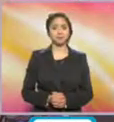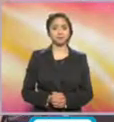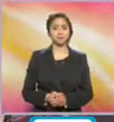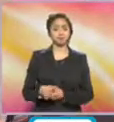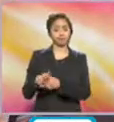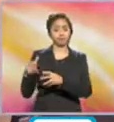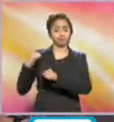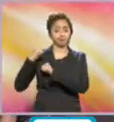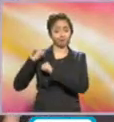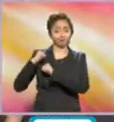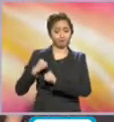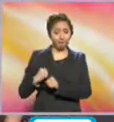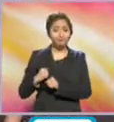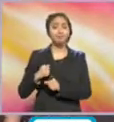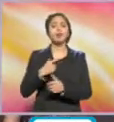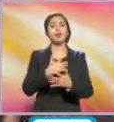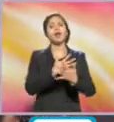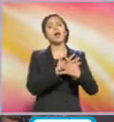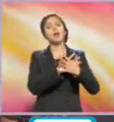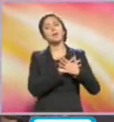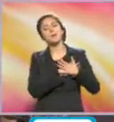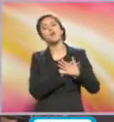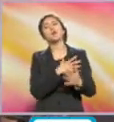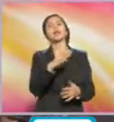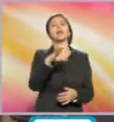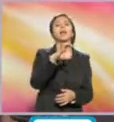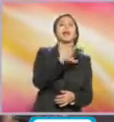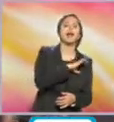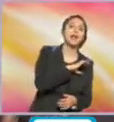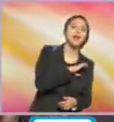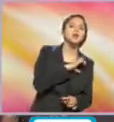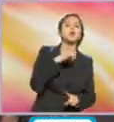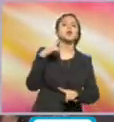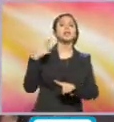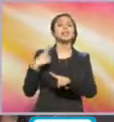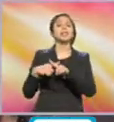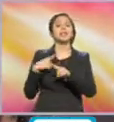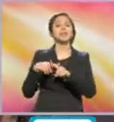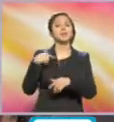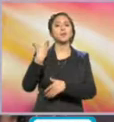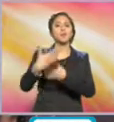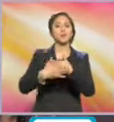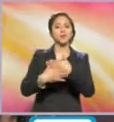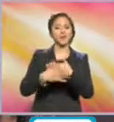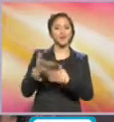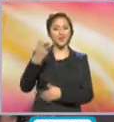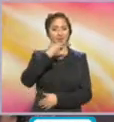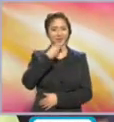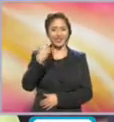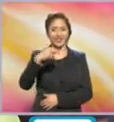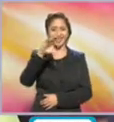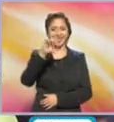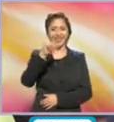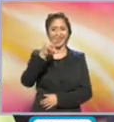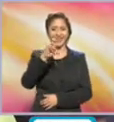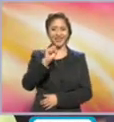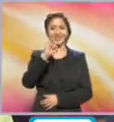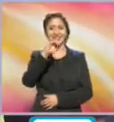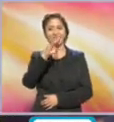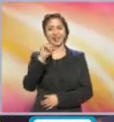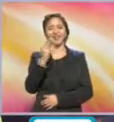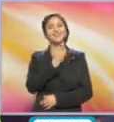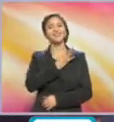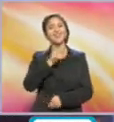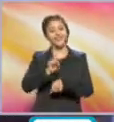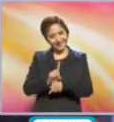encargado de llevar tanto amor, tanto cariño a nuestras madres. Y próximamente será Carlitos Ibarra. Buenos días. Oye, buenos días. ¿Cómo